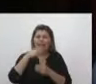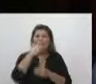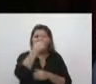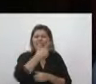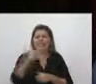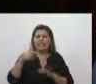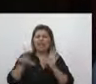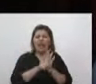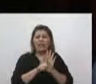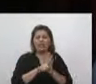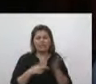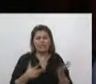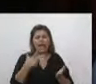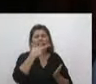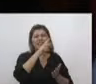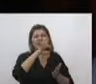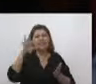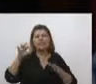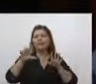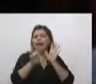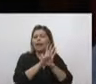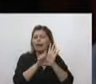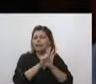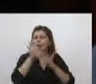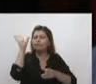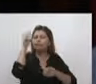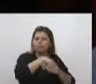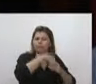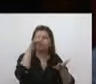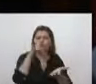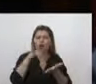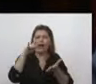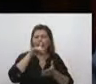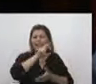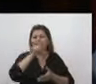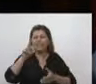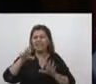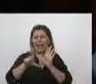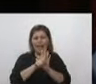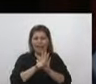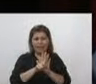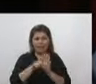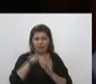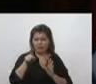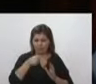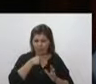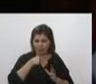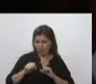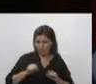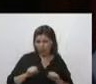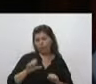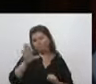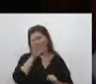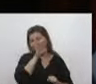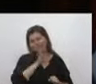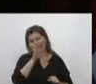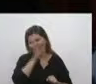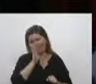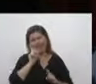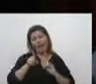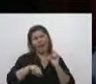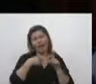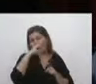pedido que había hecho el senador Atauche. Y bueno, ¿y qué alternativas se abren ahora? Bueno, lo que acabamos de ver en esa